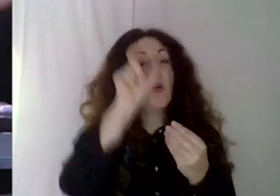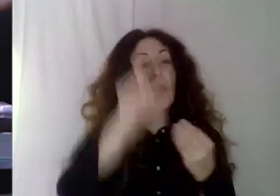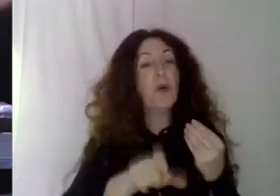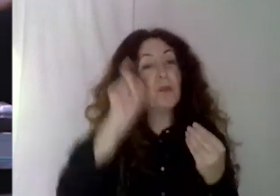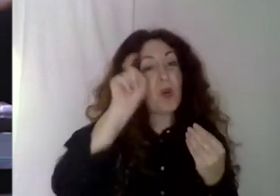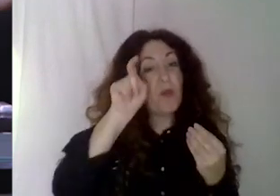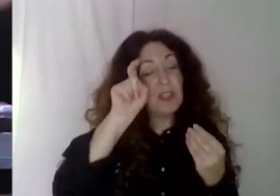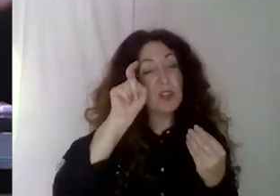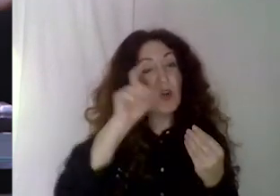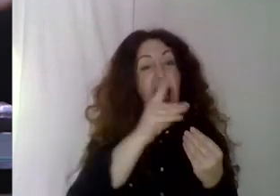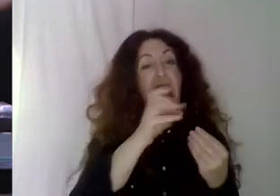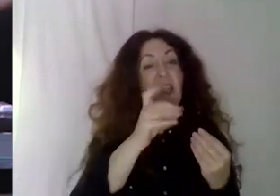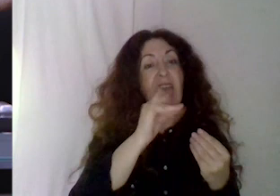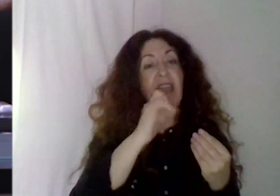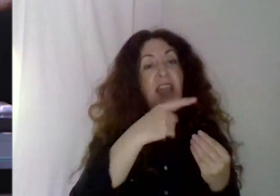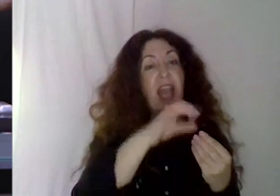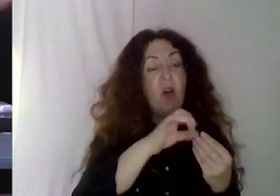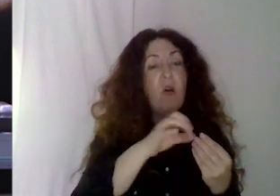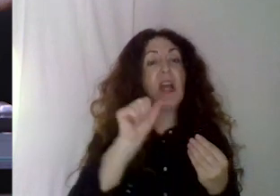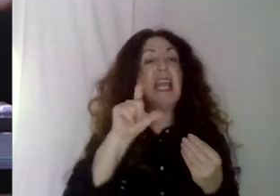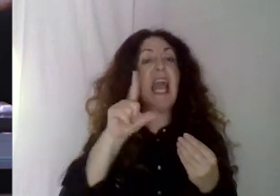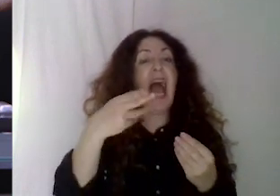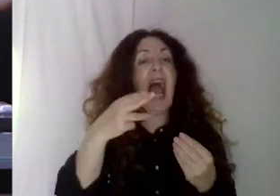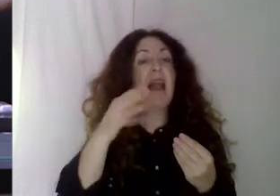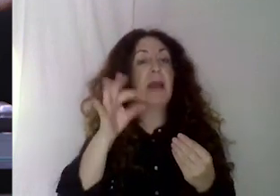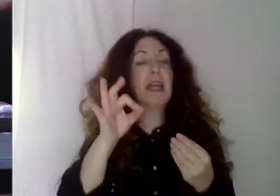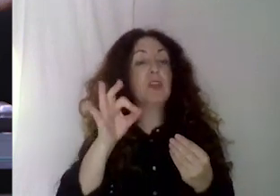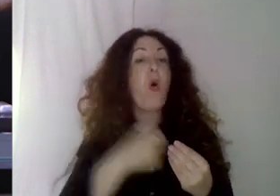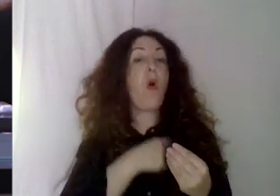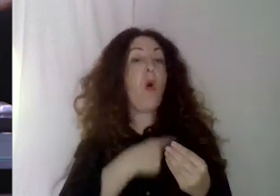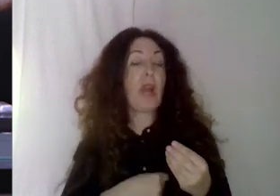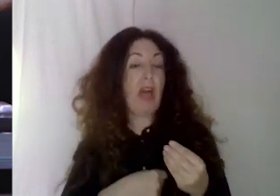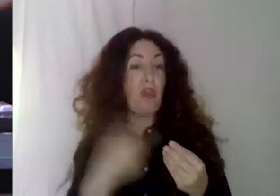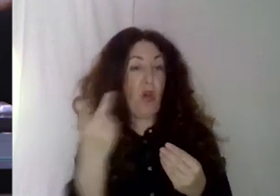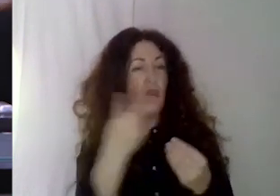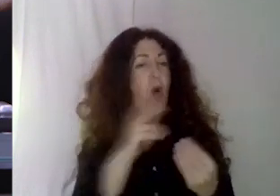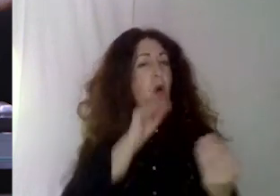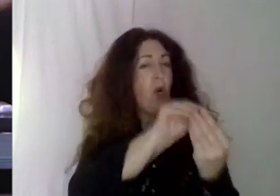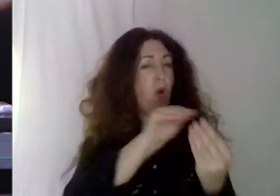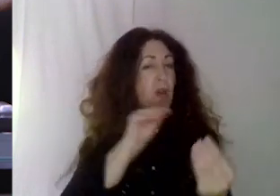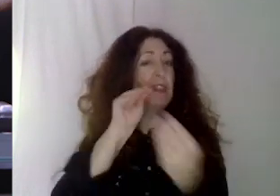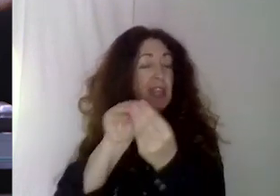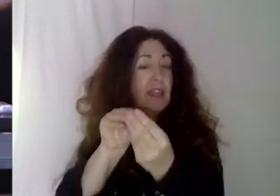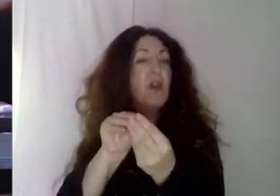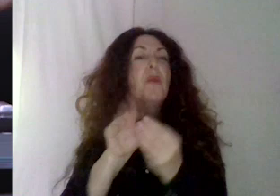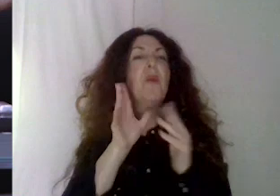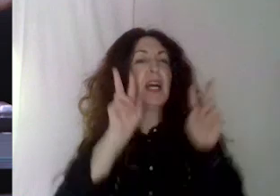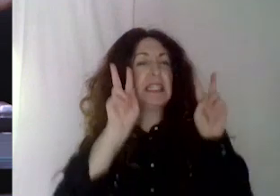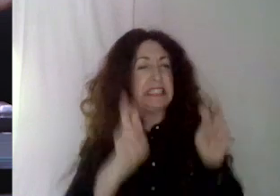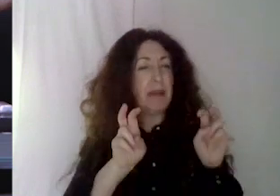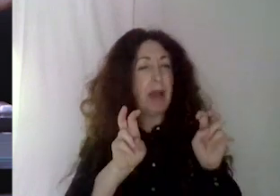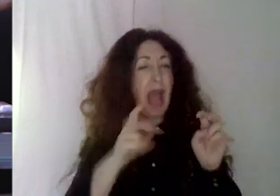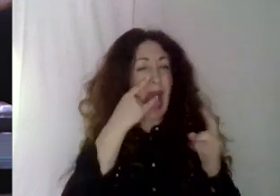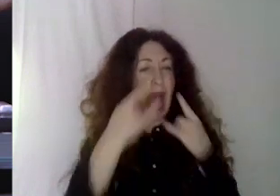Freud, una historiadora del arte, que lo ha dicho 8 veces, por si no lo sabíamos, que era historiadora del arte, especialista en Lacan,